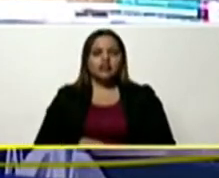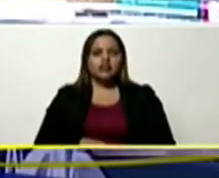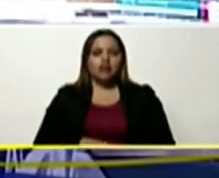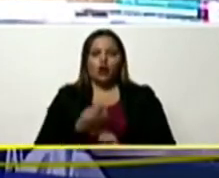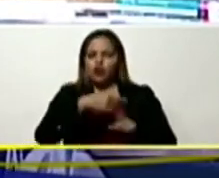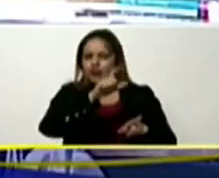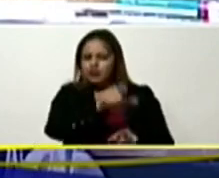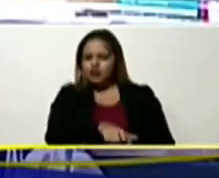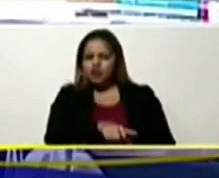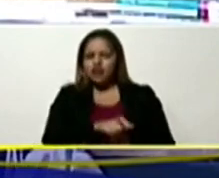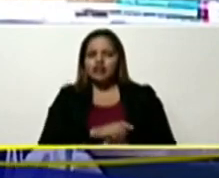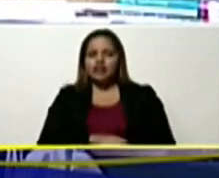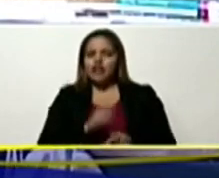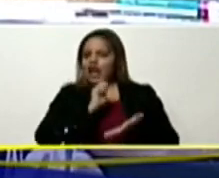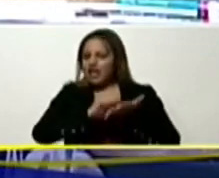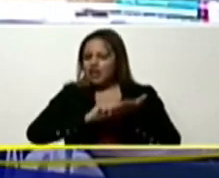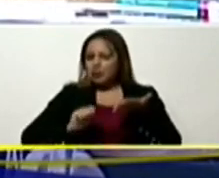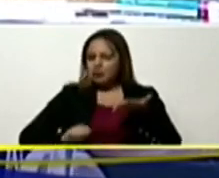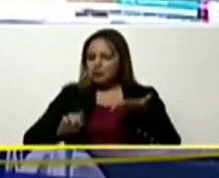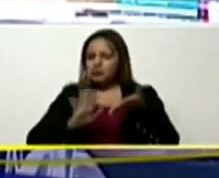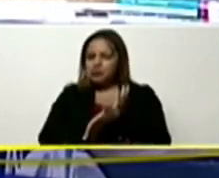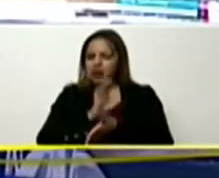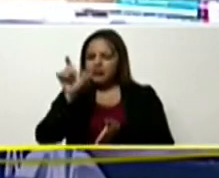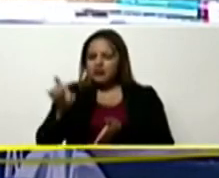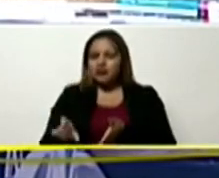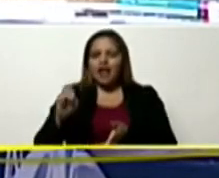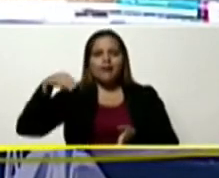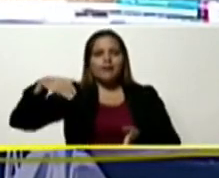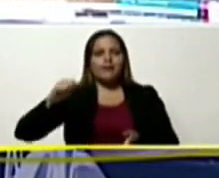Nicolás, en El Capital,